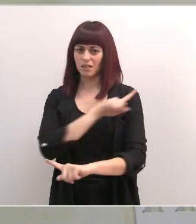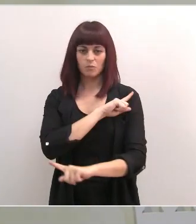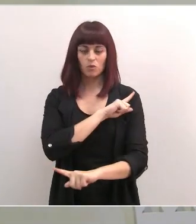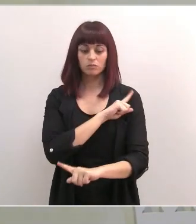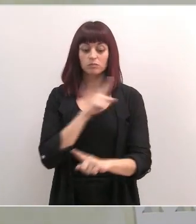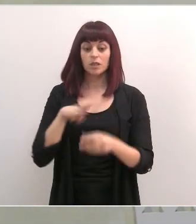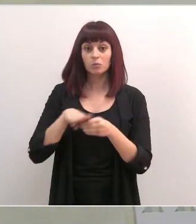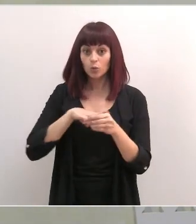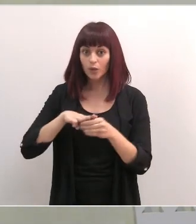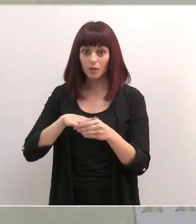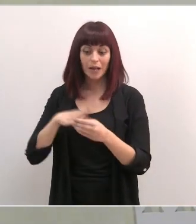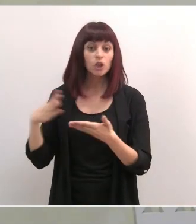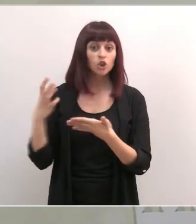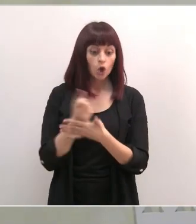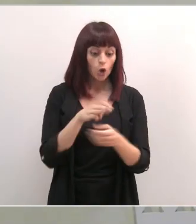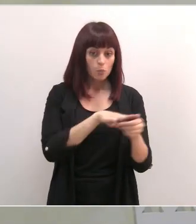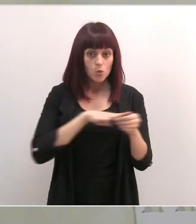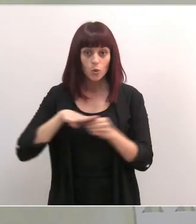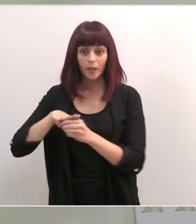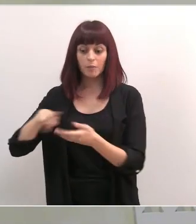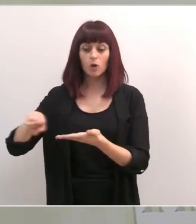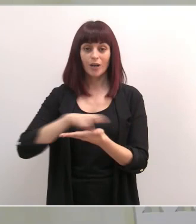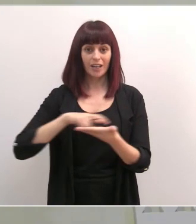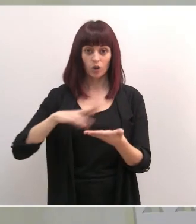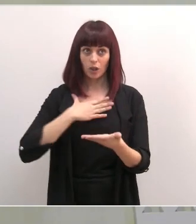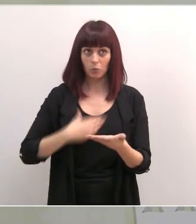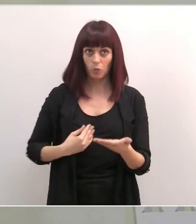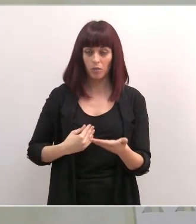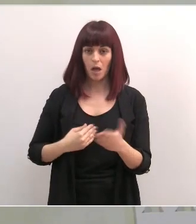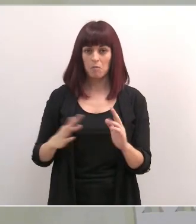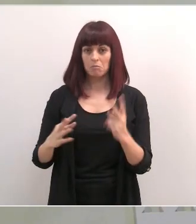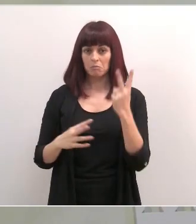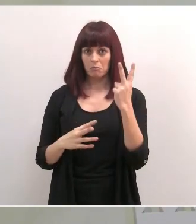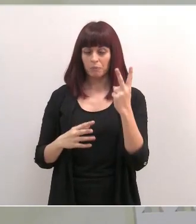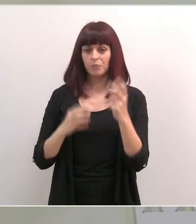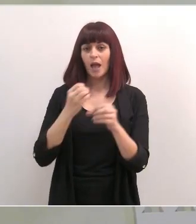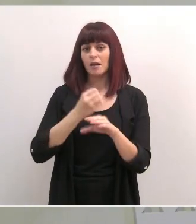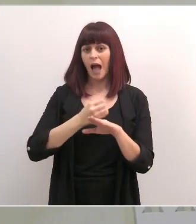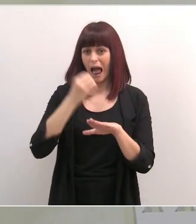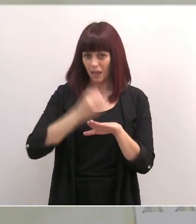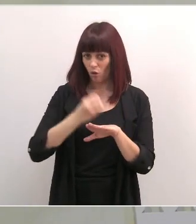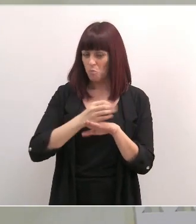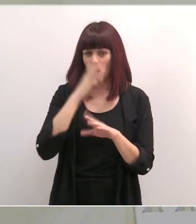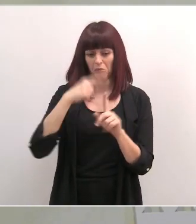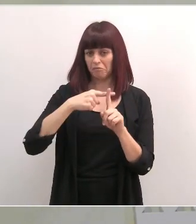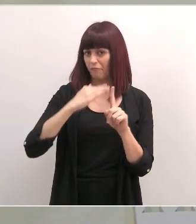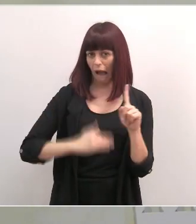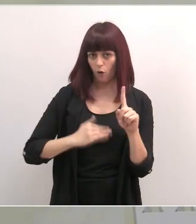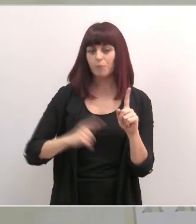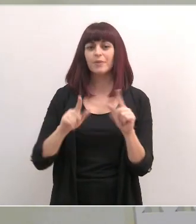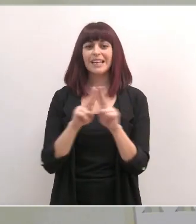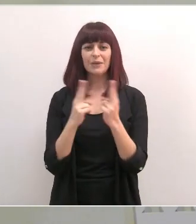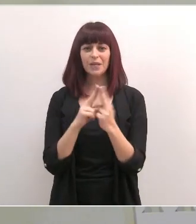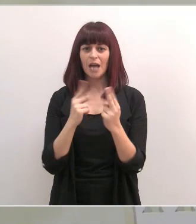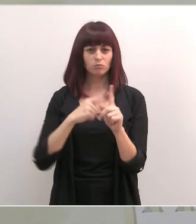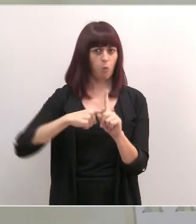nivel municipal todos los municipios de la región de Murcia, a excepción de dos de ellos, Aledo, con un nivel de alerta bajo, y Librilla, con un nivel